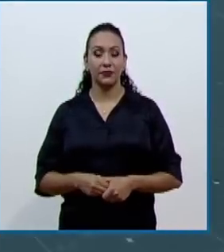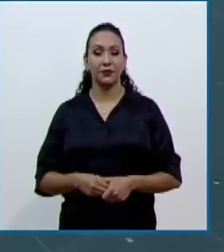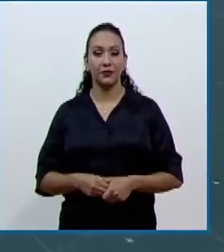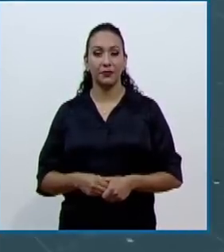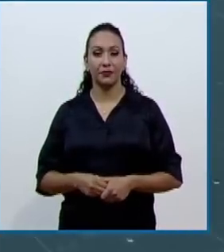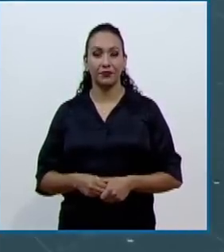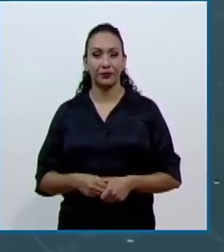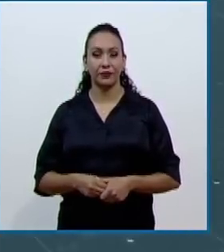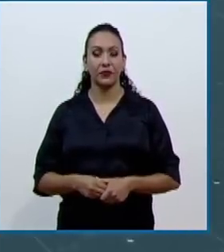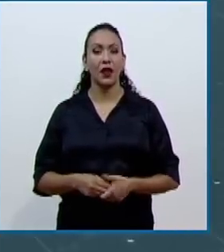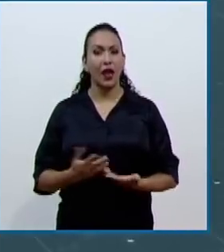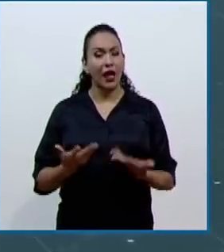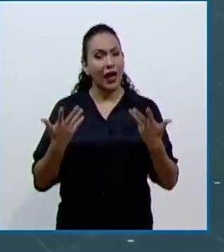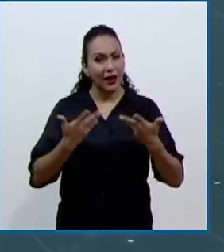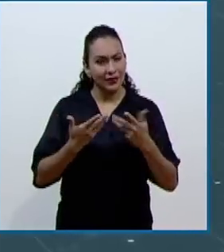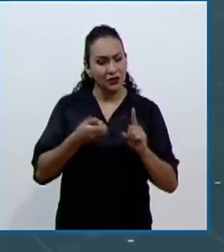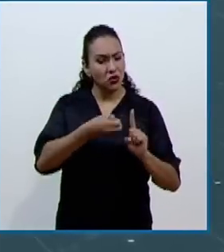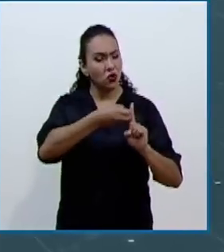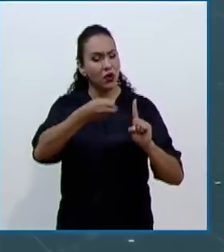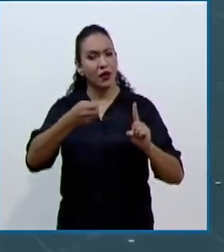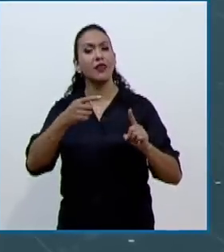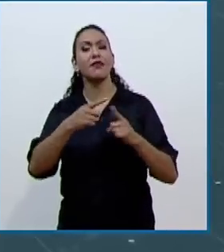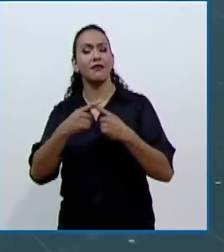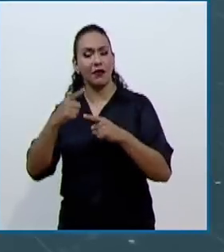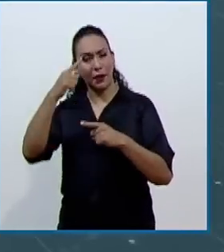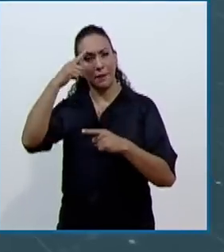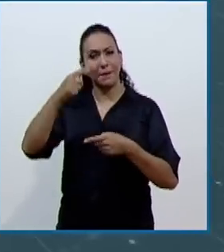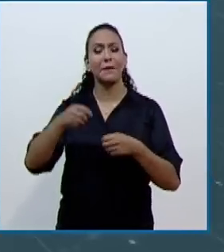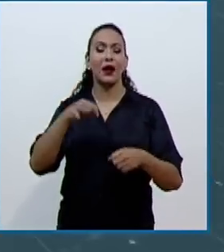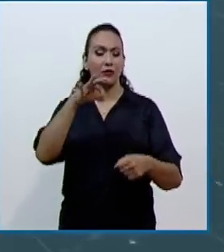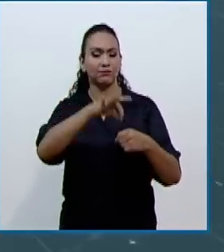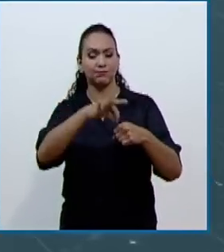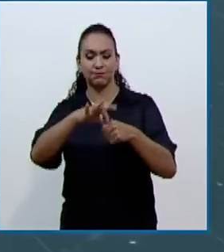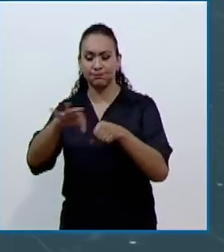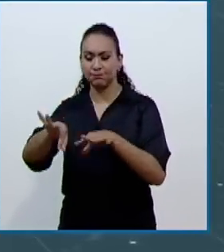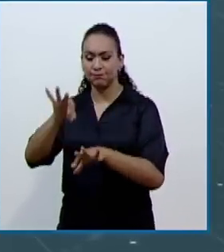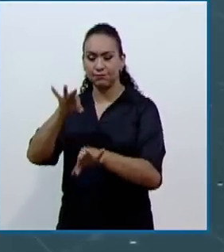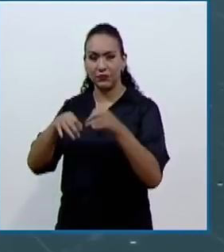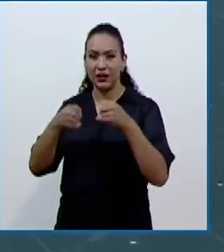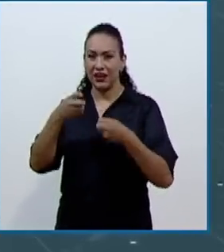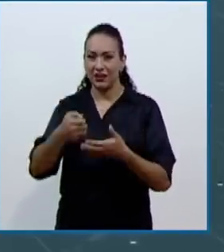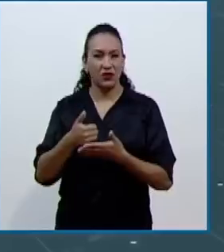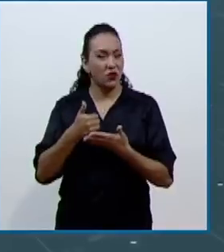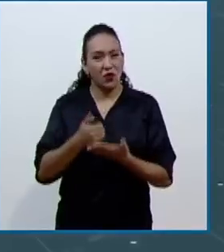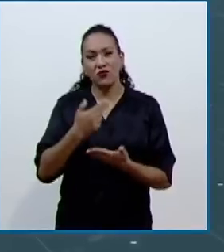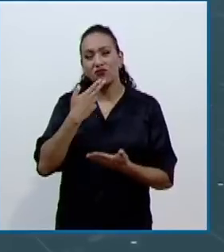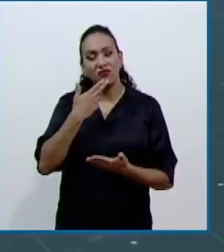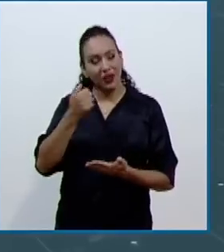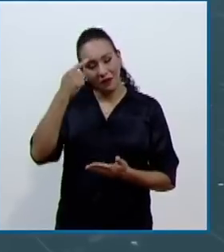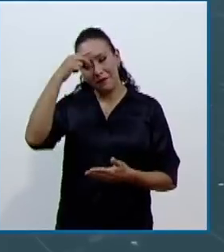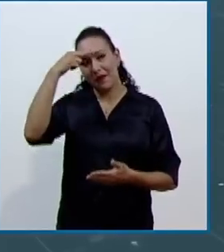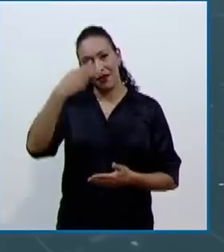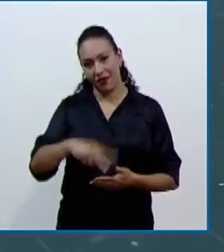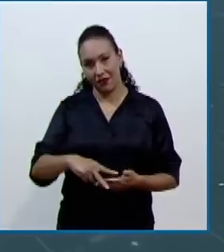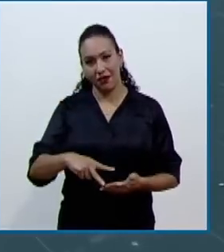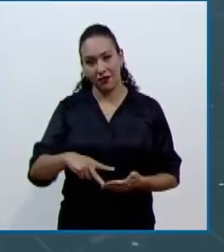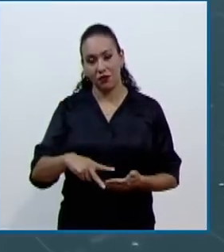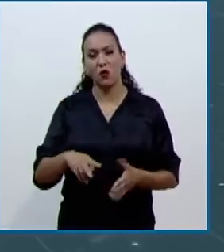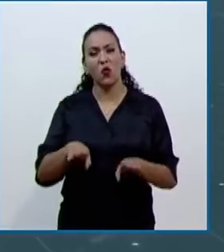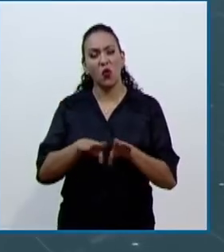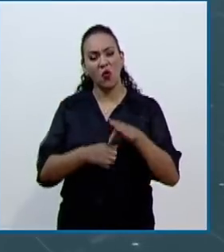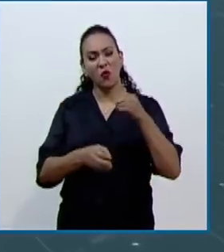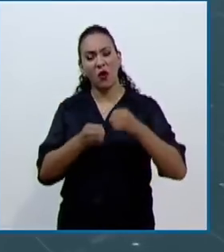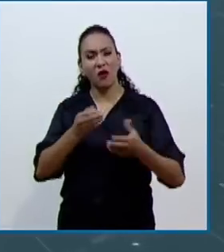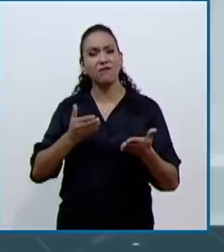Un sistema de elección de juzgadores no cabe en una república democrática como México, aseguró el ministro